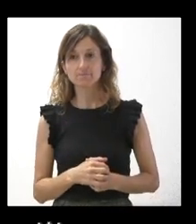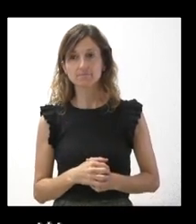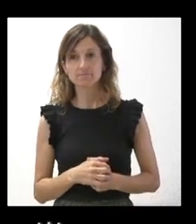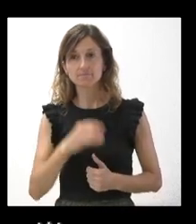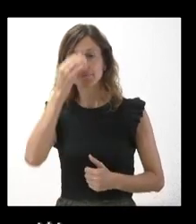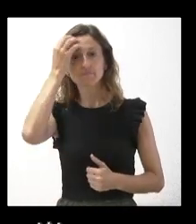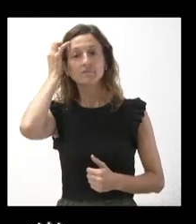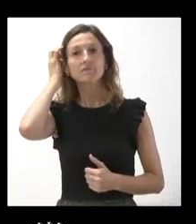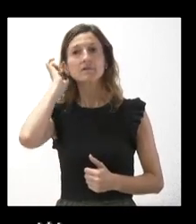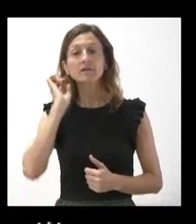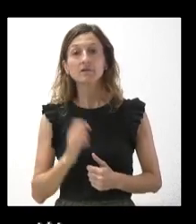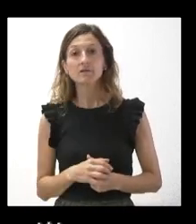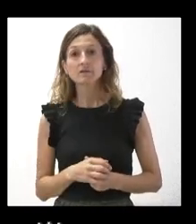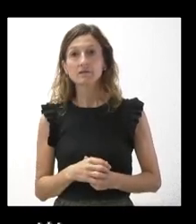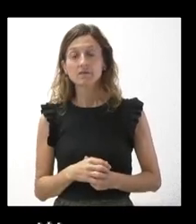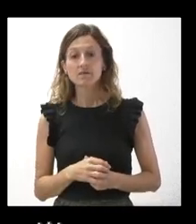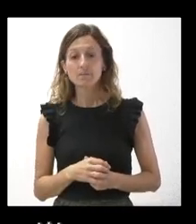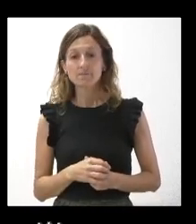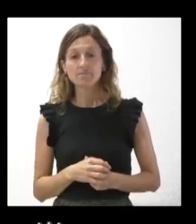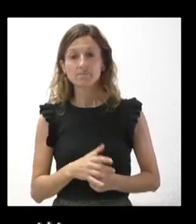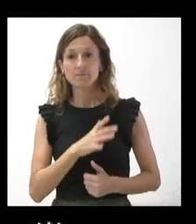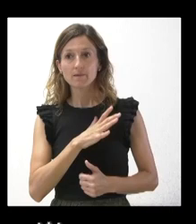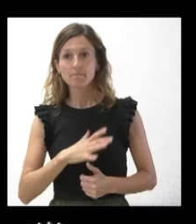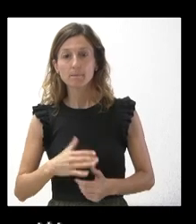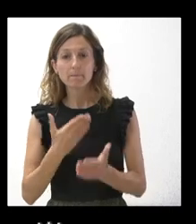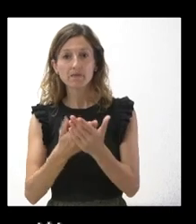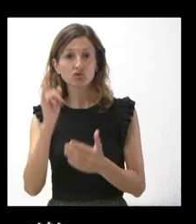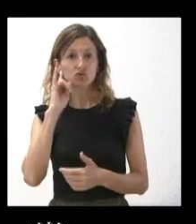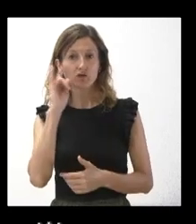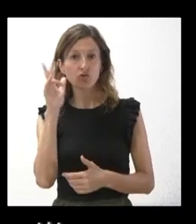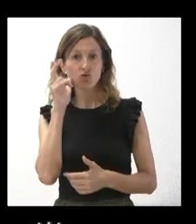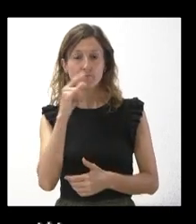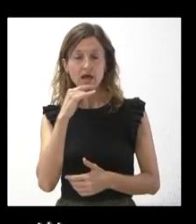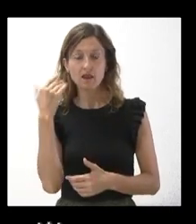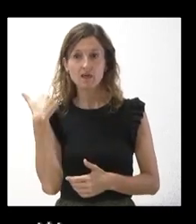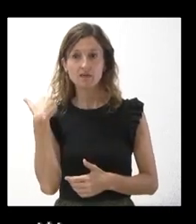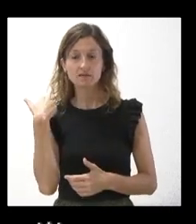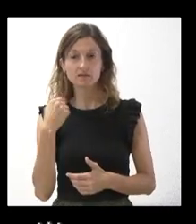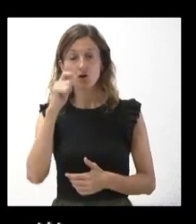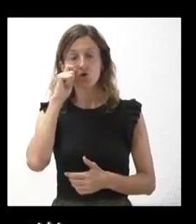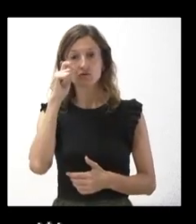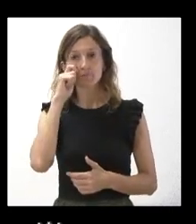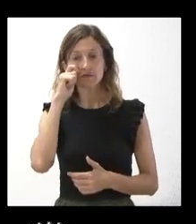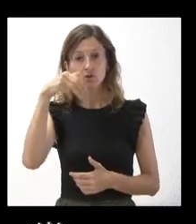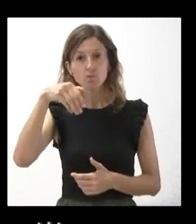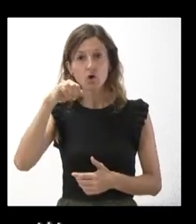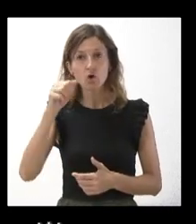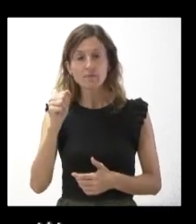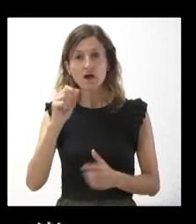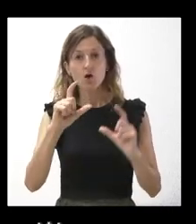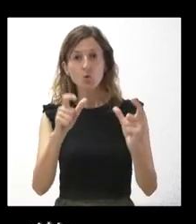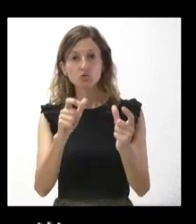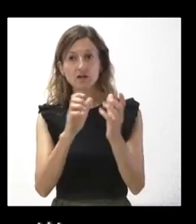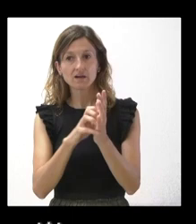nada, simplemente eso, saber si la que quedaba pendiente, pido perdón por el sonido de antes, sobre el Observatorio de Borovia y si la Junta había recibido